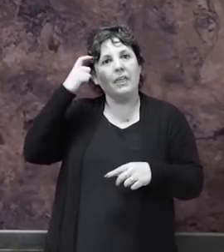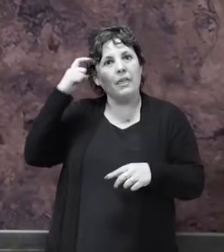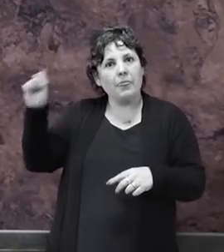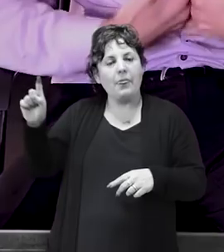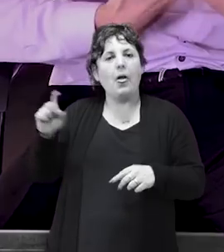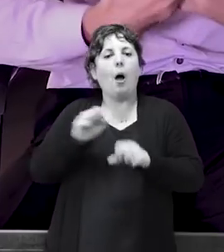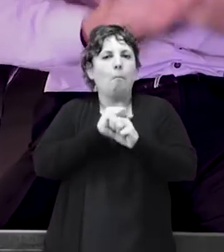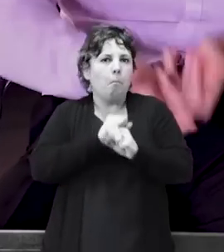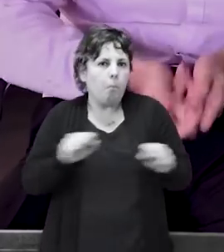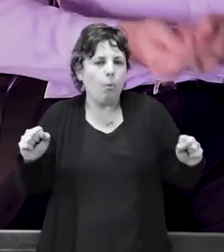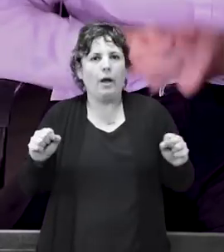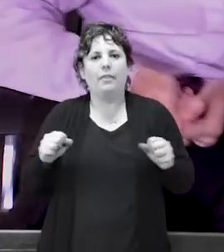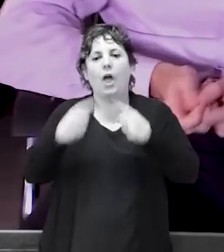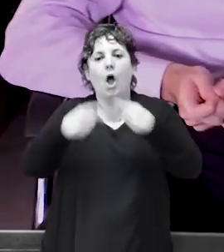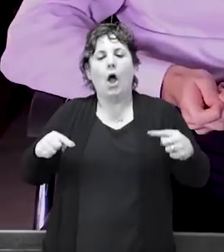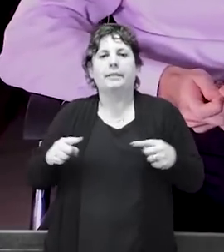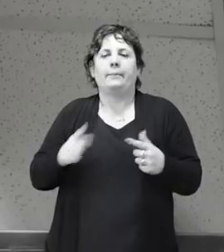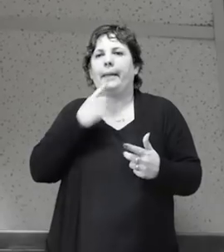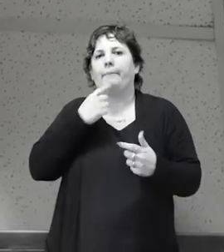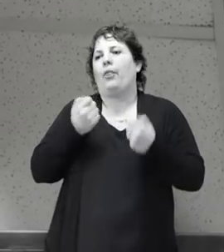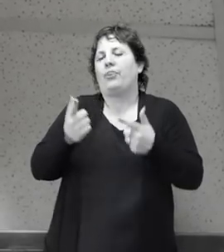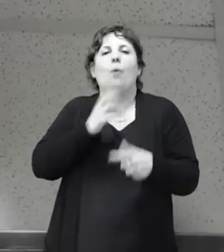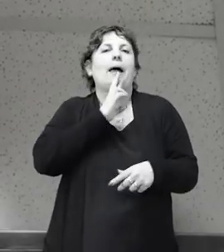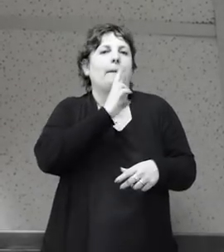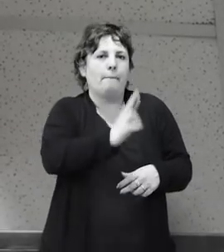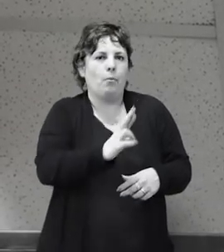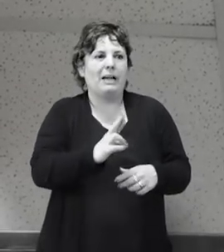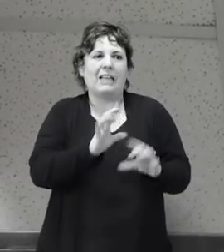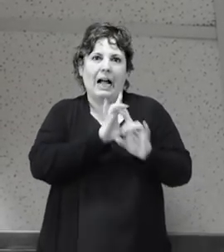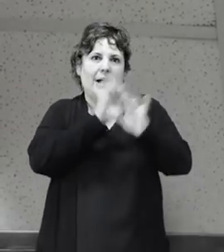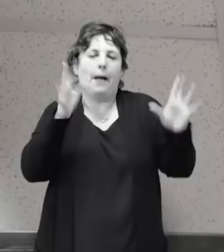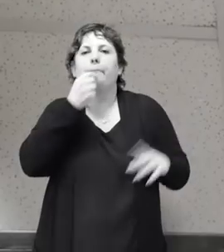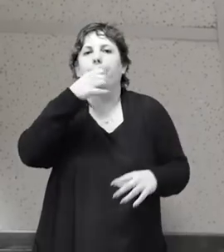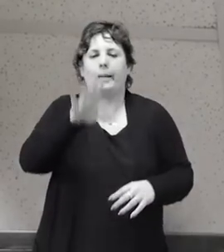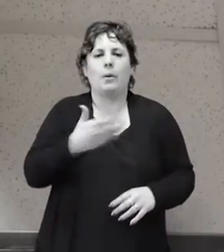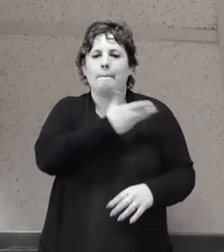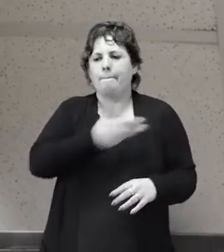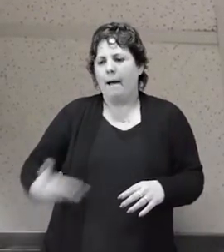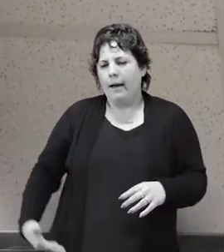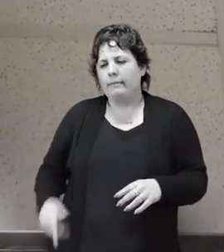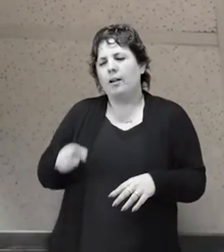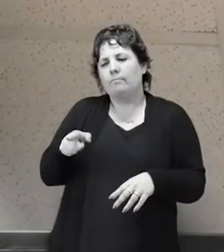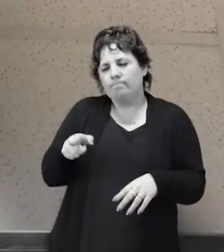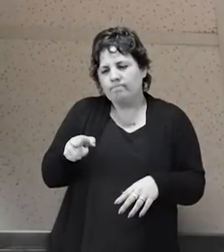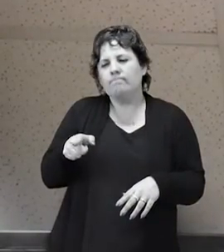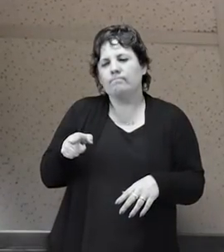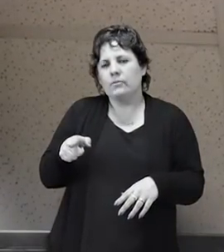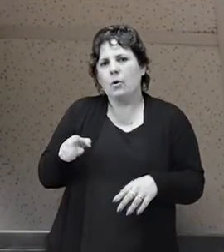puedan activarse mecanismos de respuesta. Un mecanismo de respuesta, claro, es que la maestra pueda tomar acciones